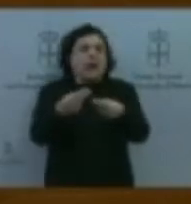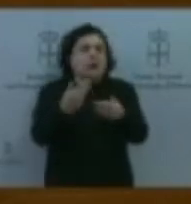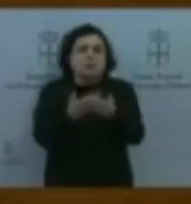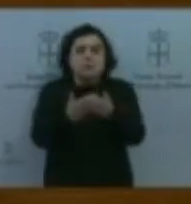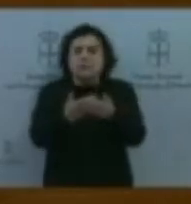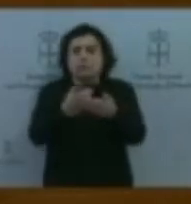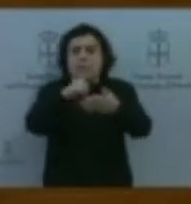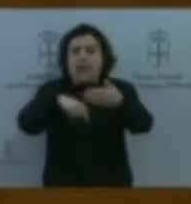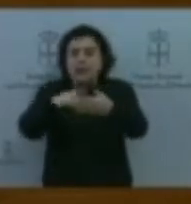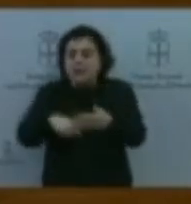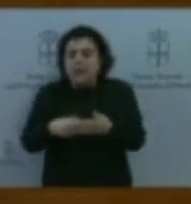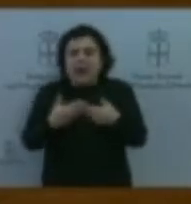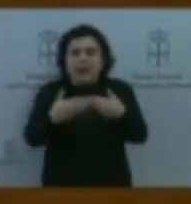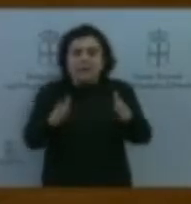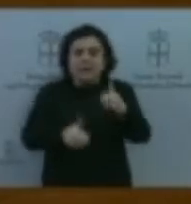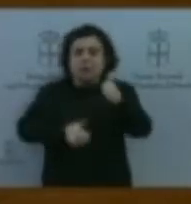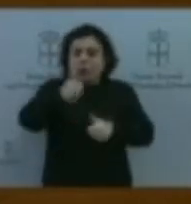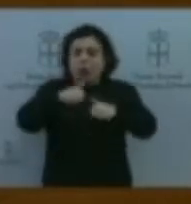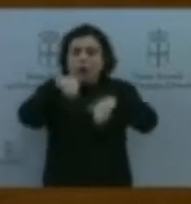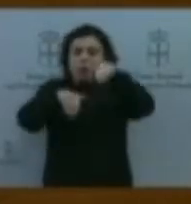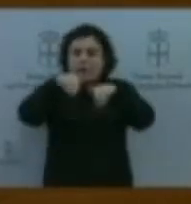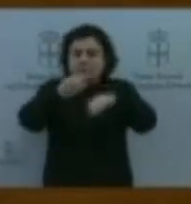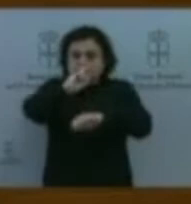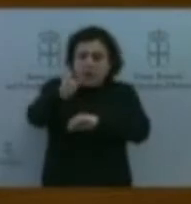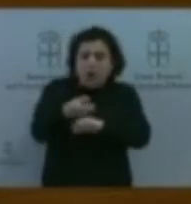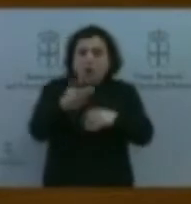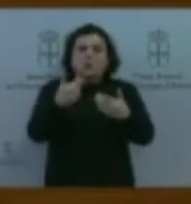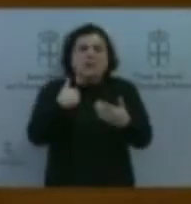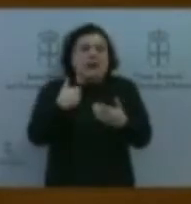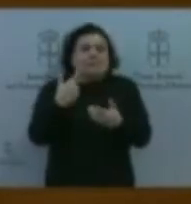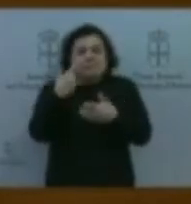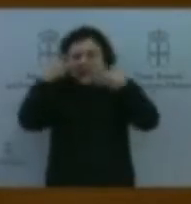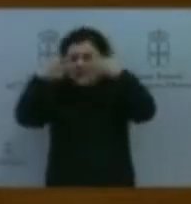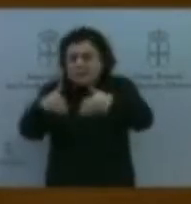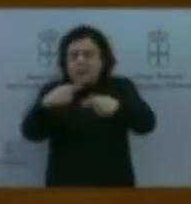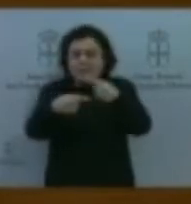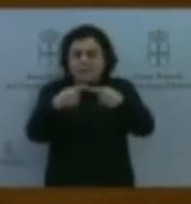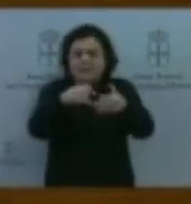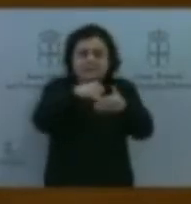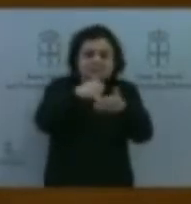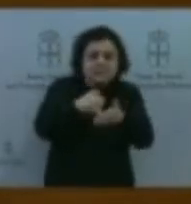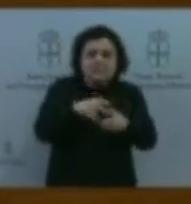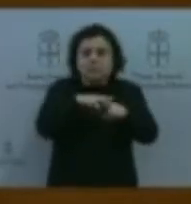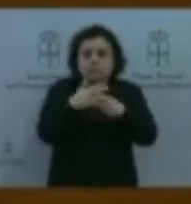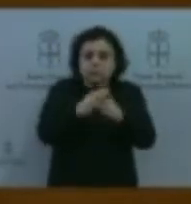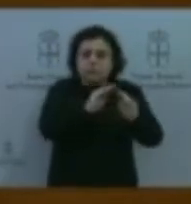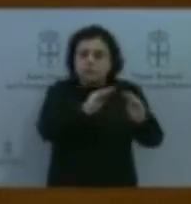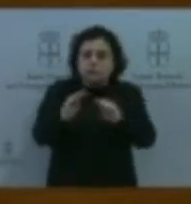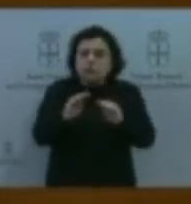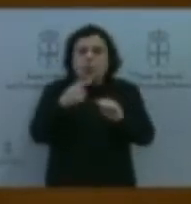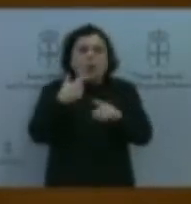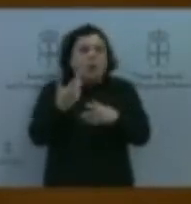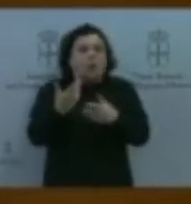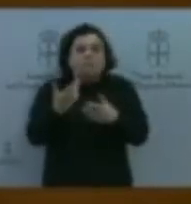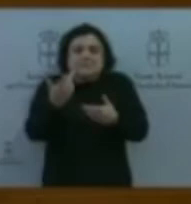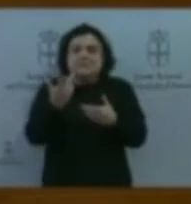situación de vulnerabilidad antes del COVID, no dejar fuera a personas que están tramitando la regularización de su situación en España, no dejar a nadie